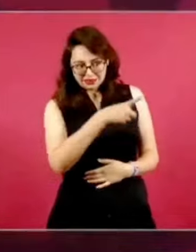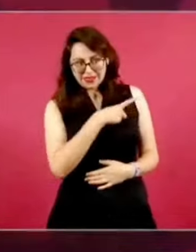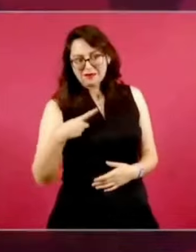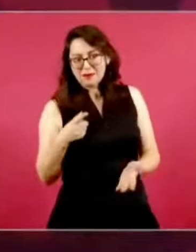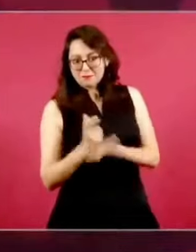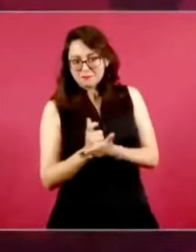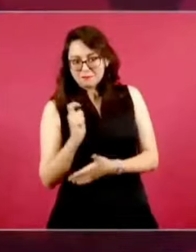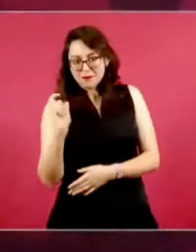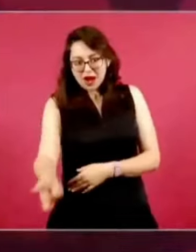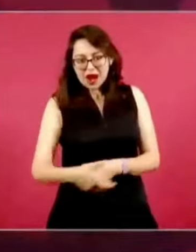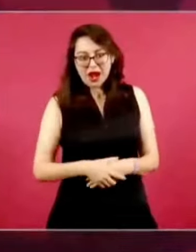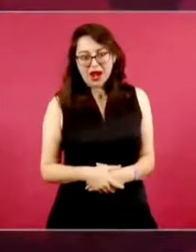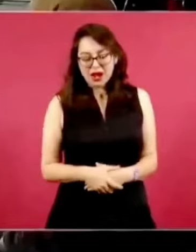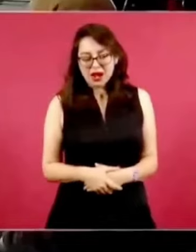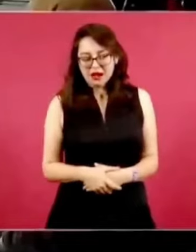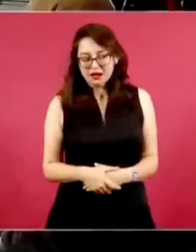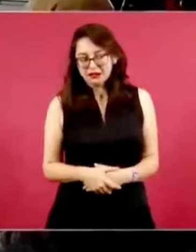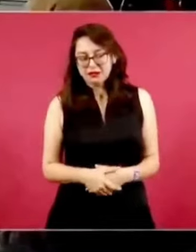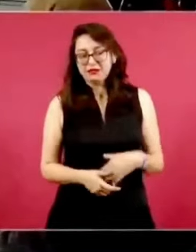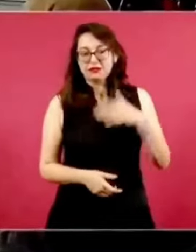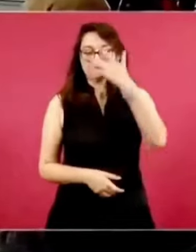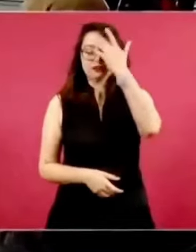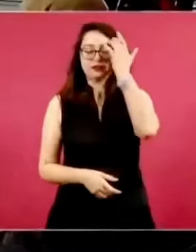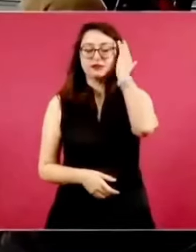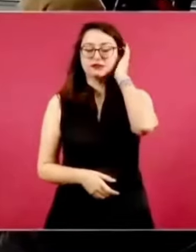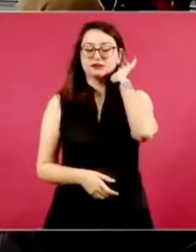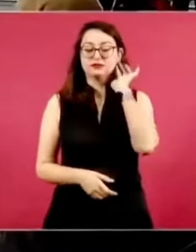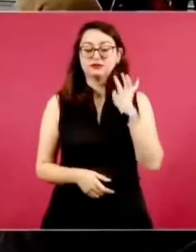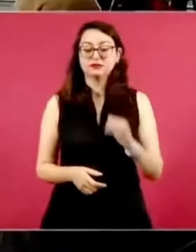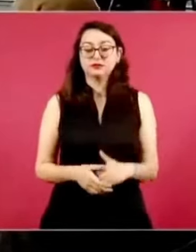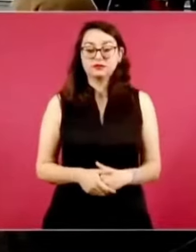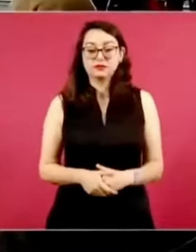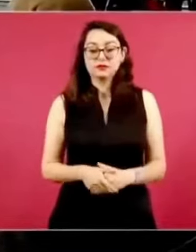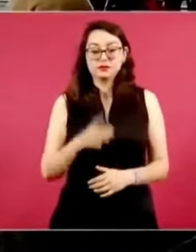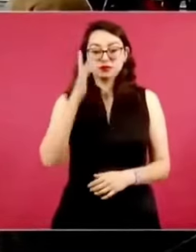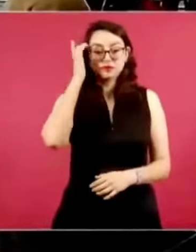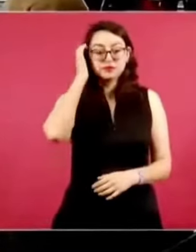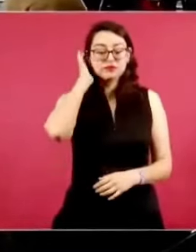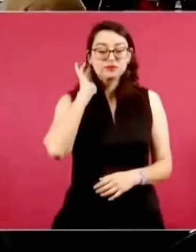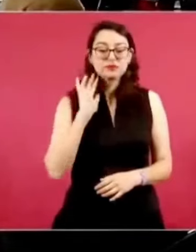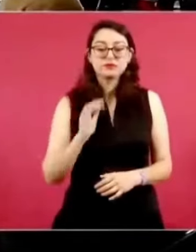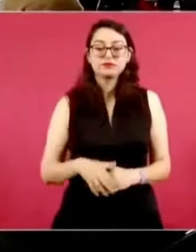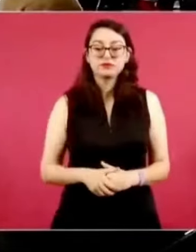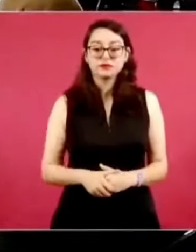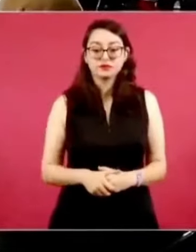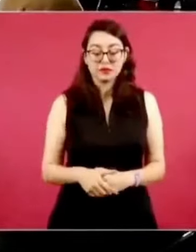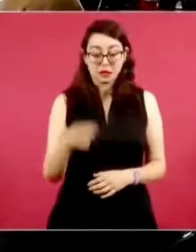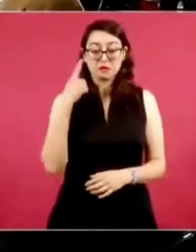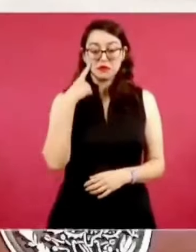yo les voy a contar algo sobre Salinas